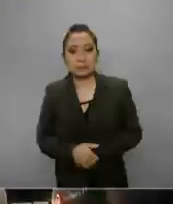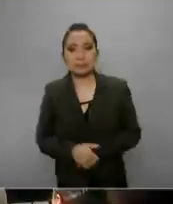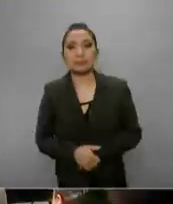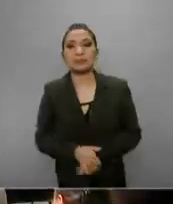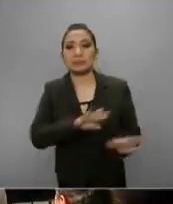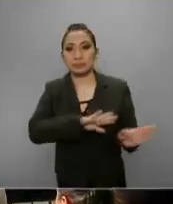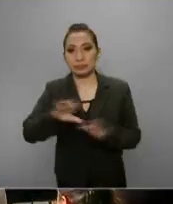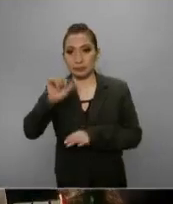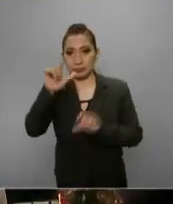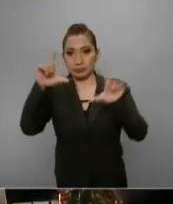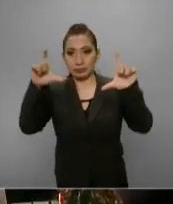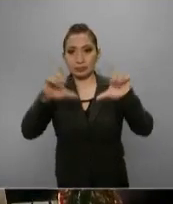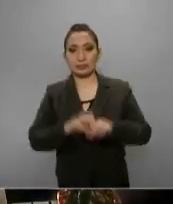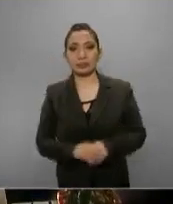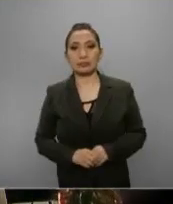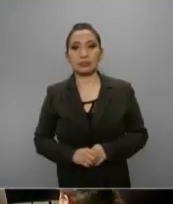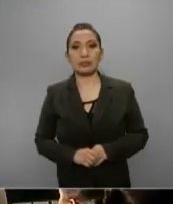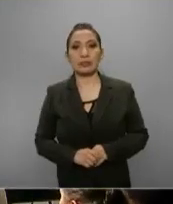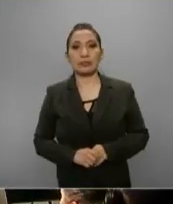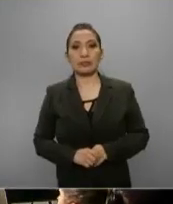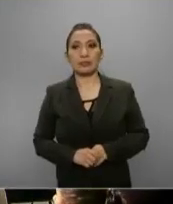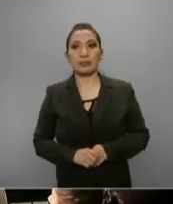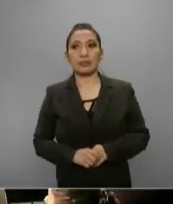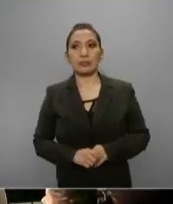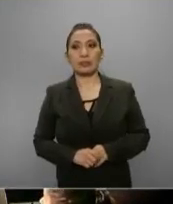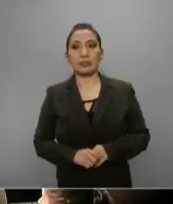información. La siguiente, por favor.